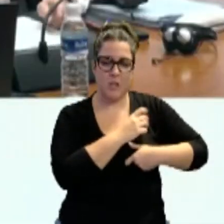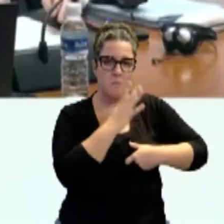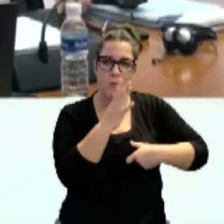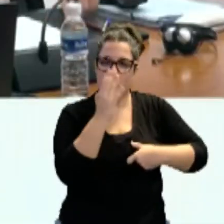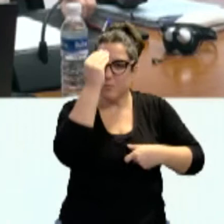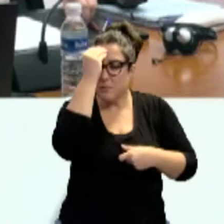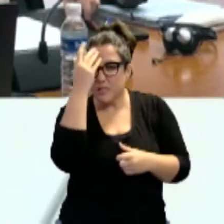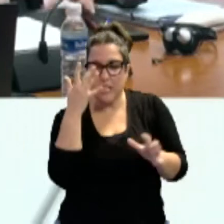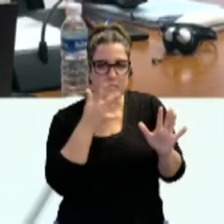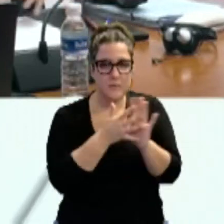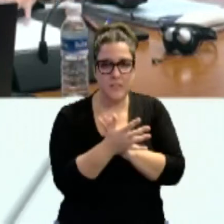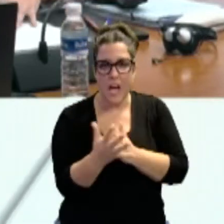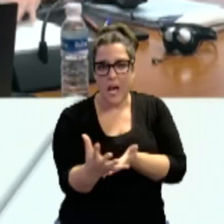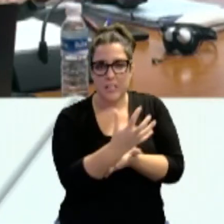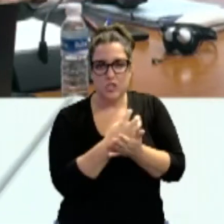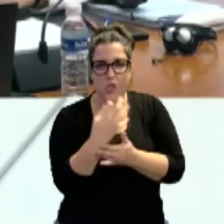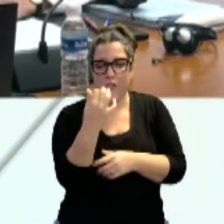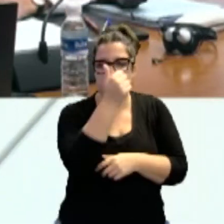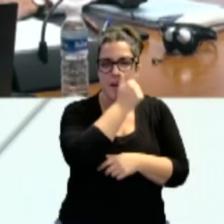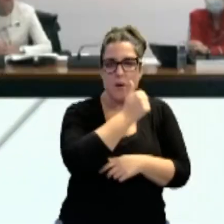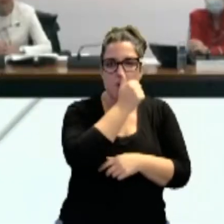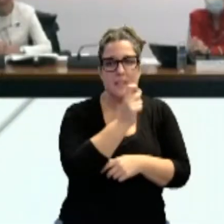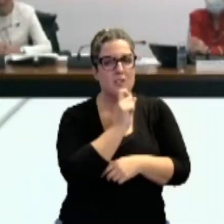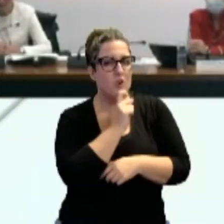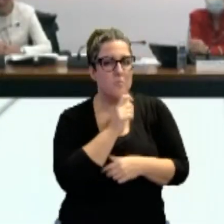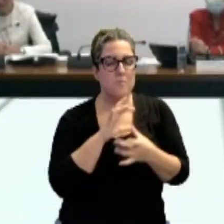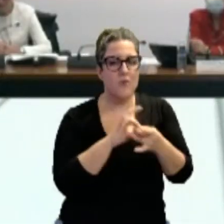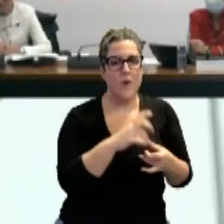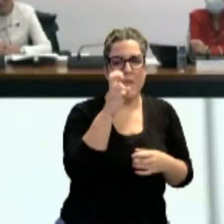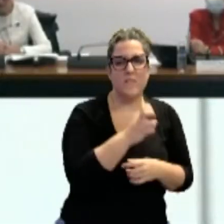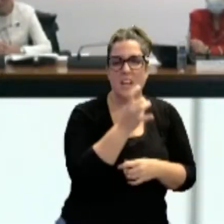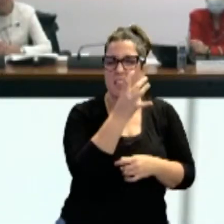todo debe soportarse en una deuda